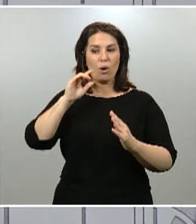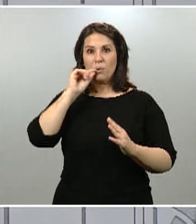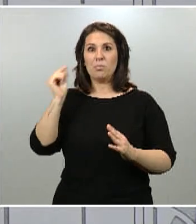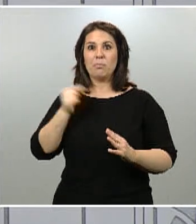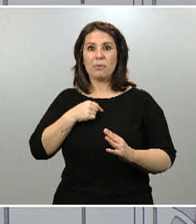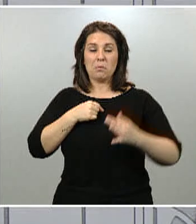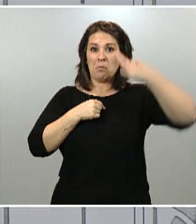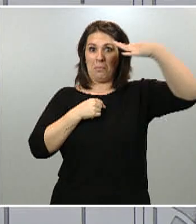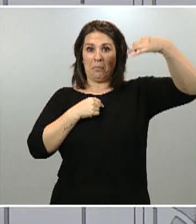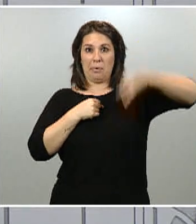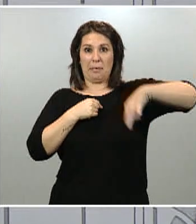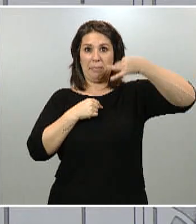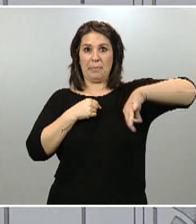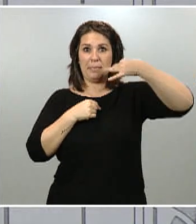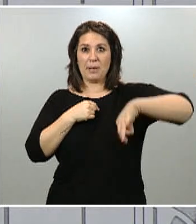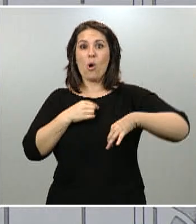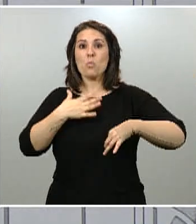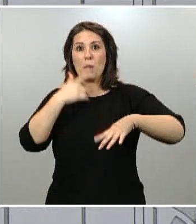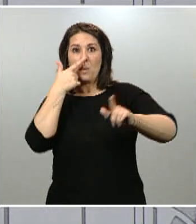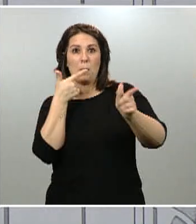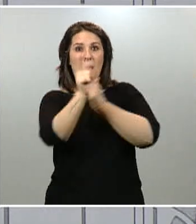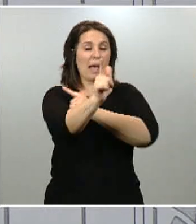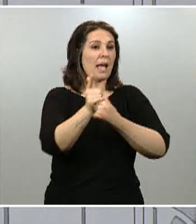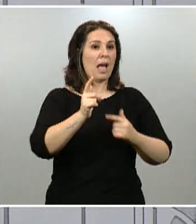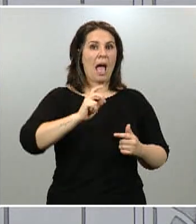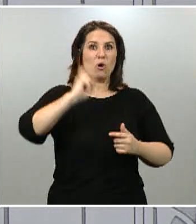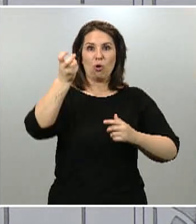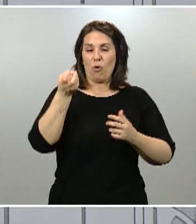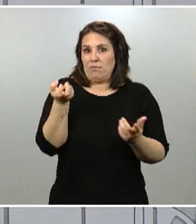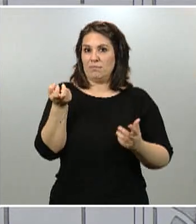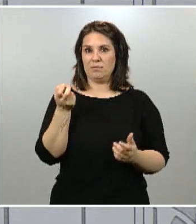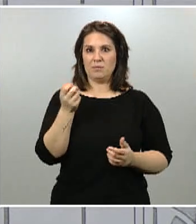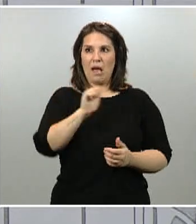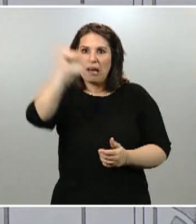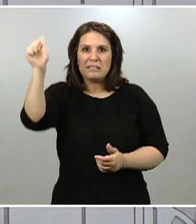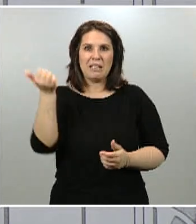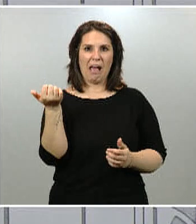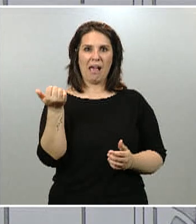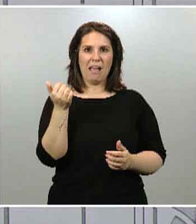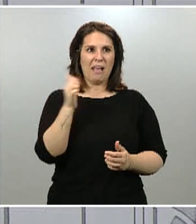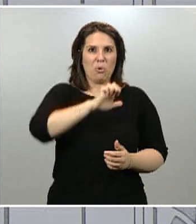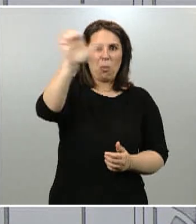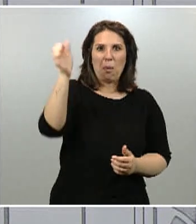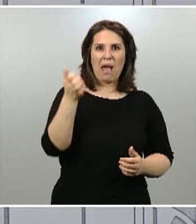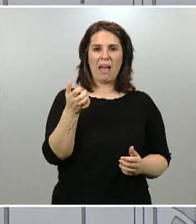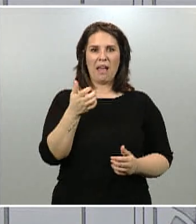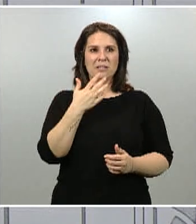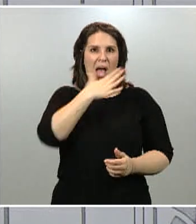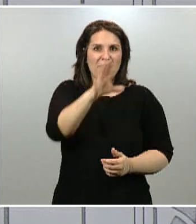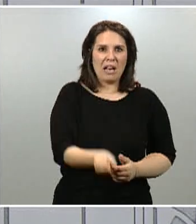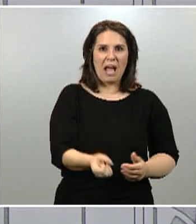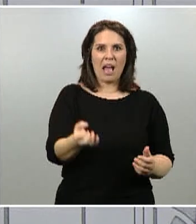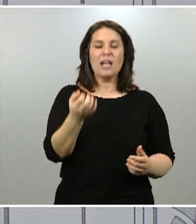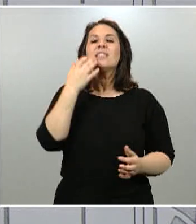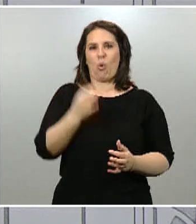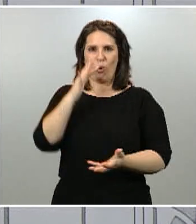a África, a América, a cualquier otro lugar, y que eso probablemente sucedió con algunos casos. Un